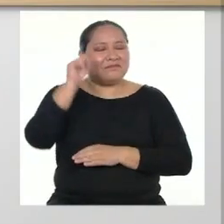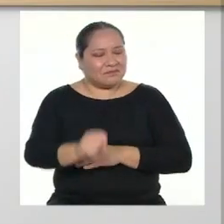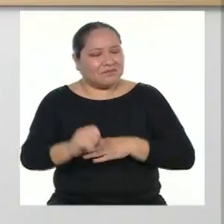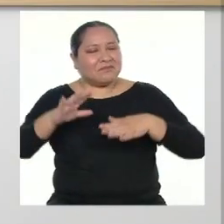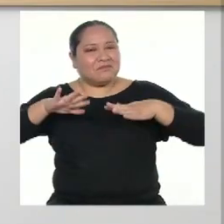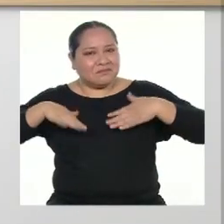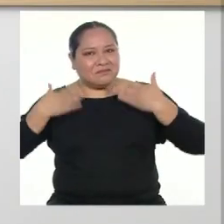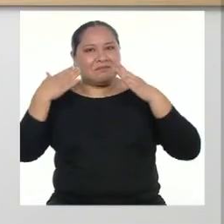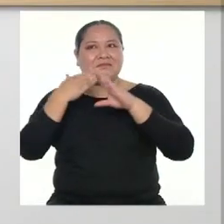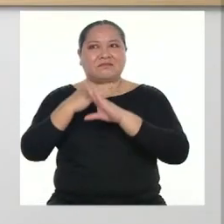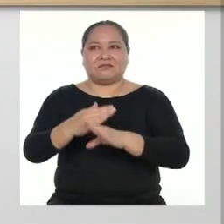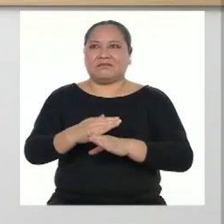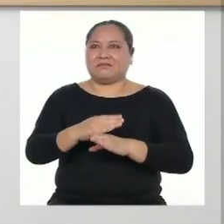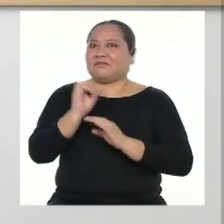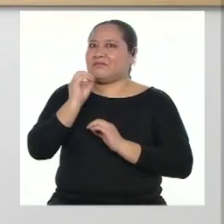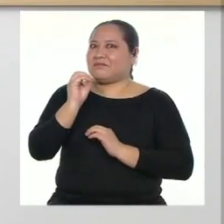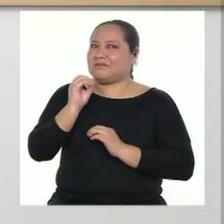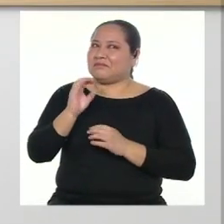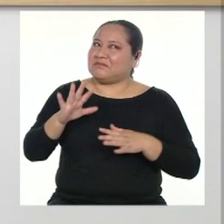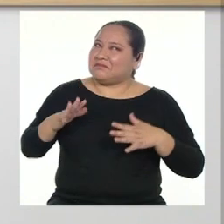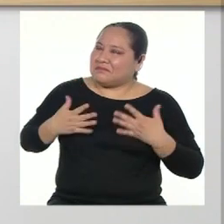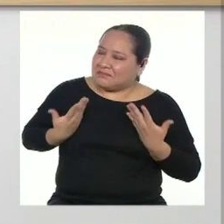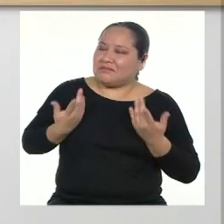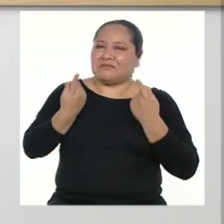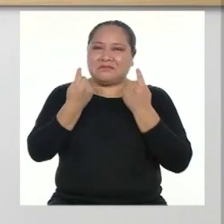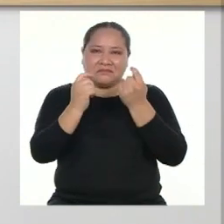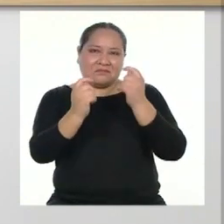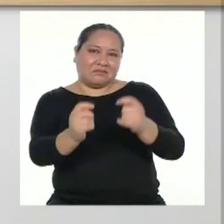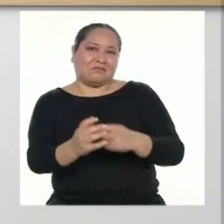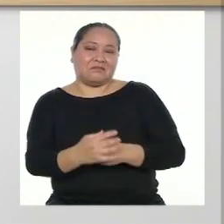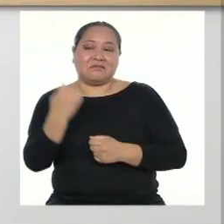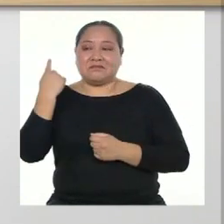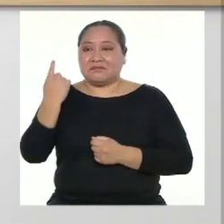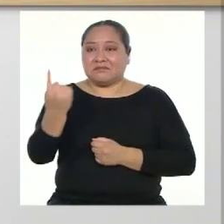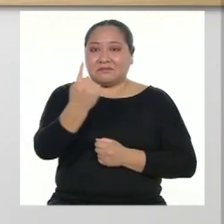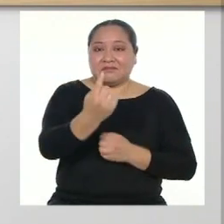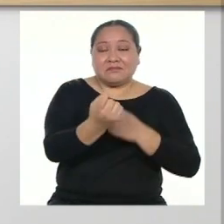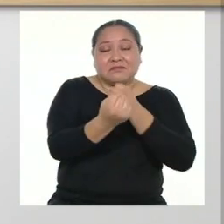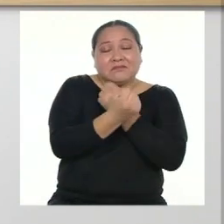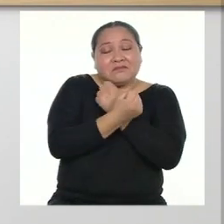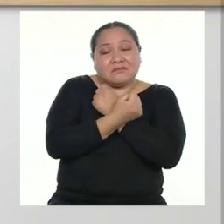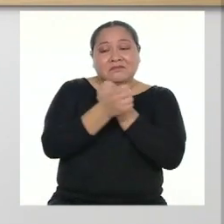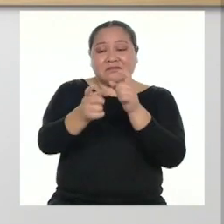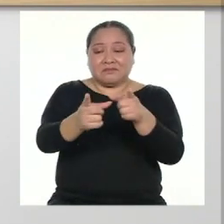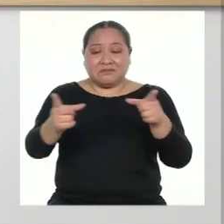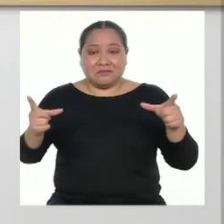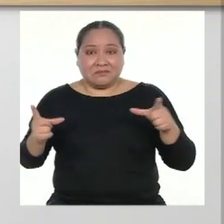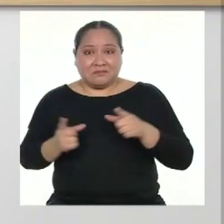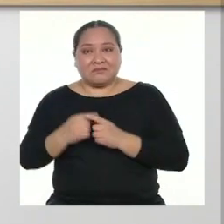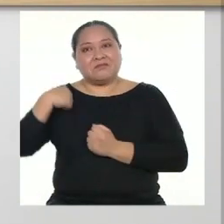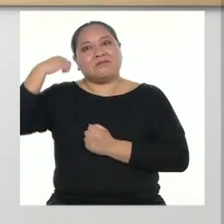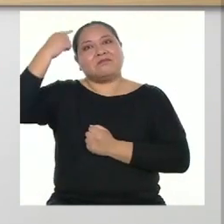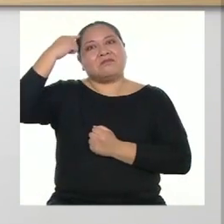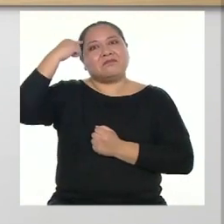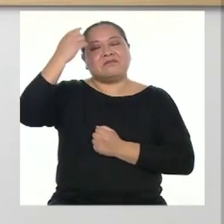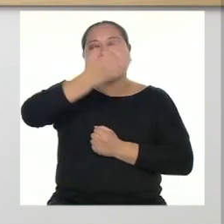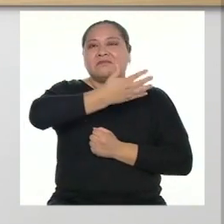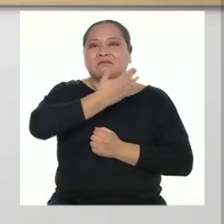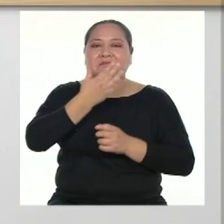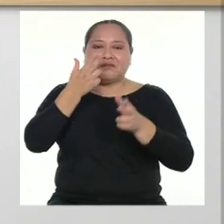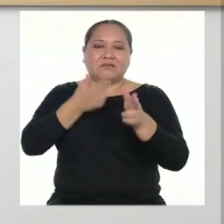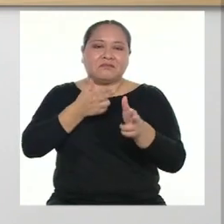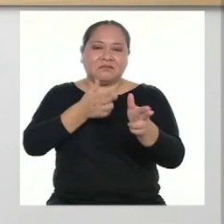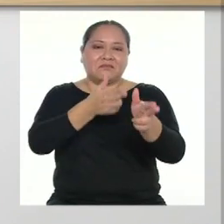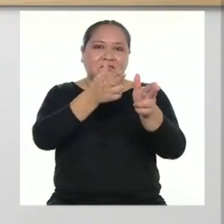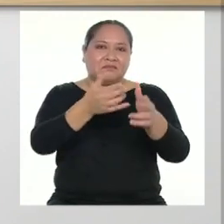que podemos, o podemos intentarlo. Cada uno ama a su ciudad y piensa que merece tener un